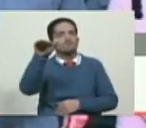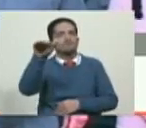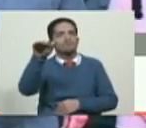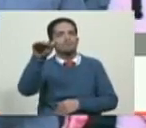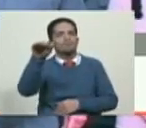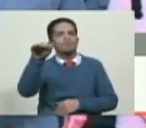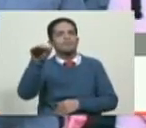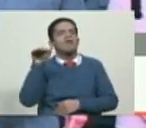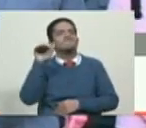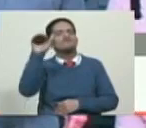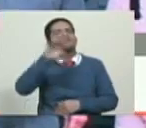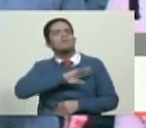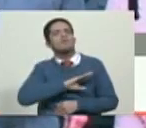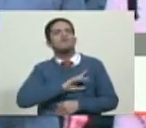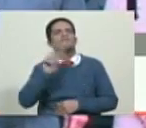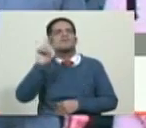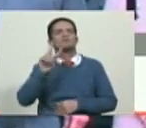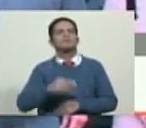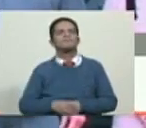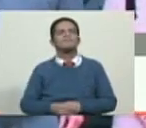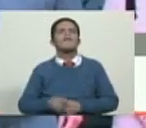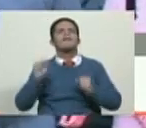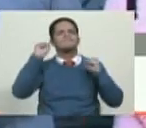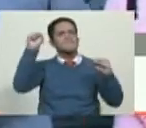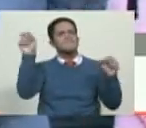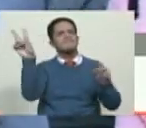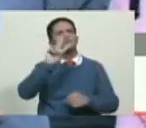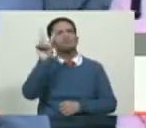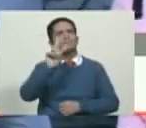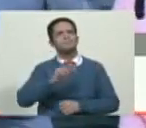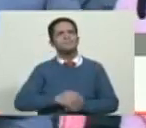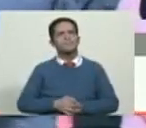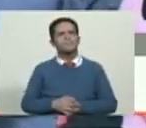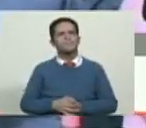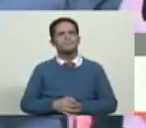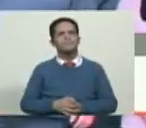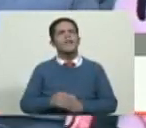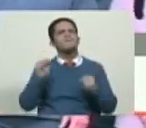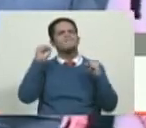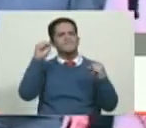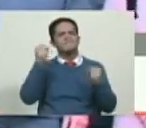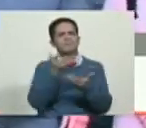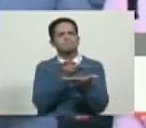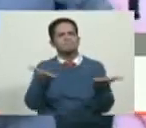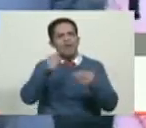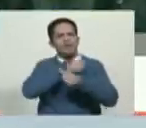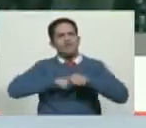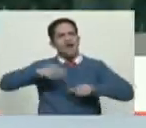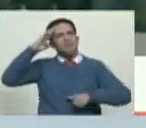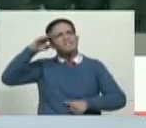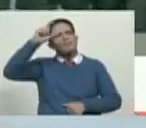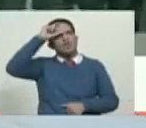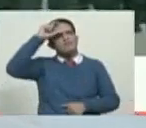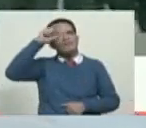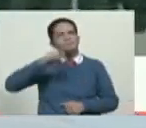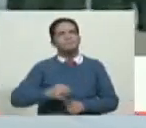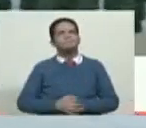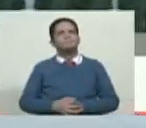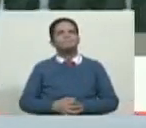destino de Venezuela. ¡Que viva Venezuela! ¡Que viva! ¡Que viva la Fuerza Armada Nacional Bolivariana! ¡Que